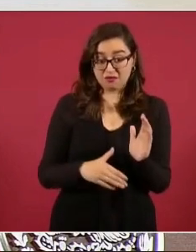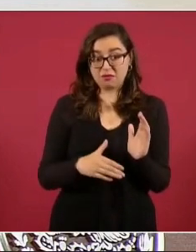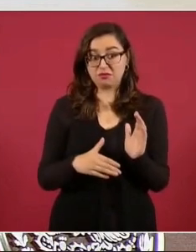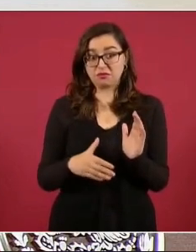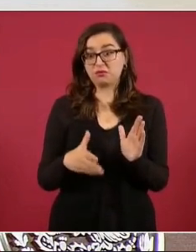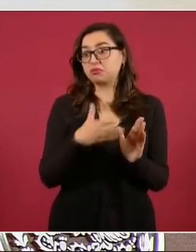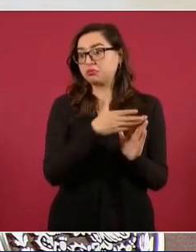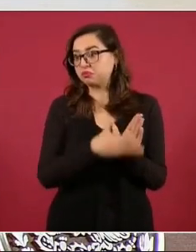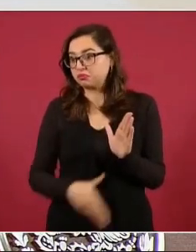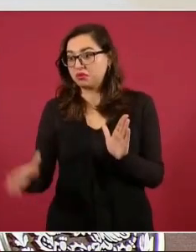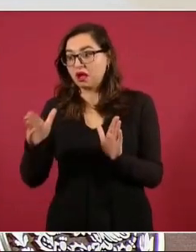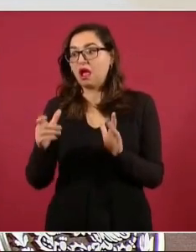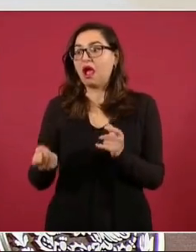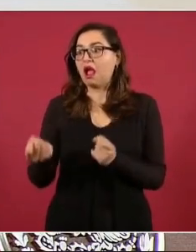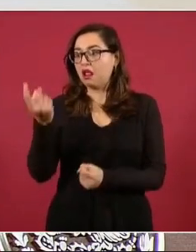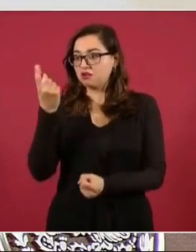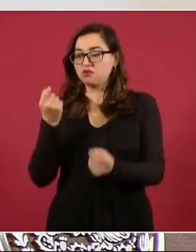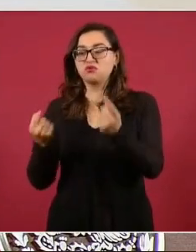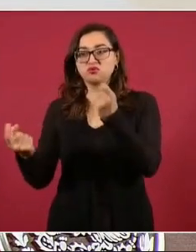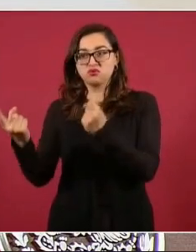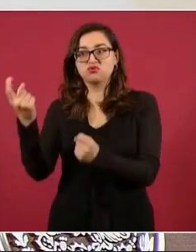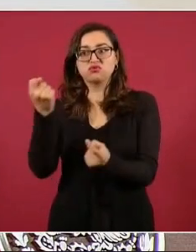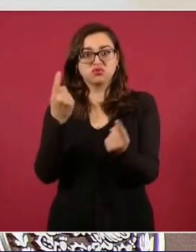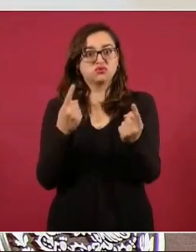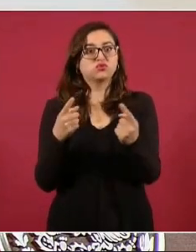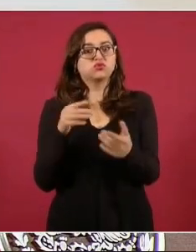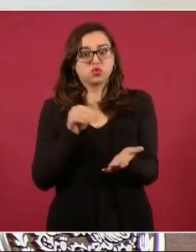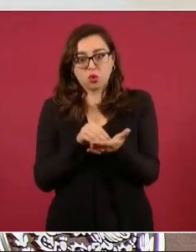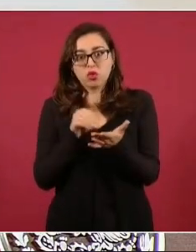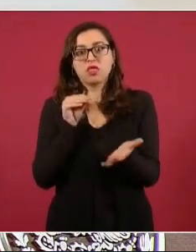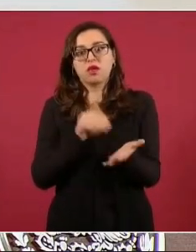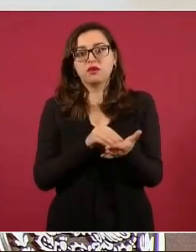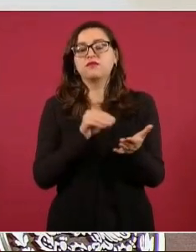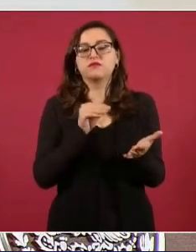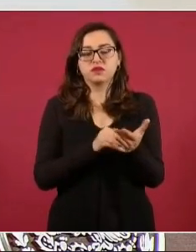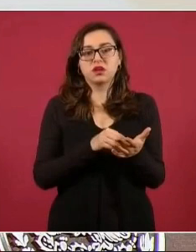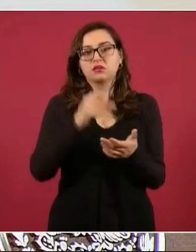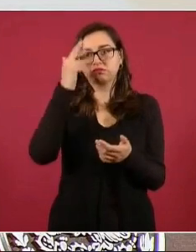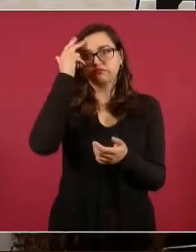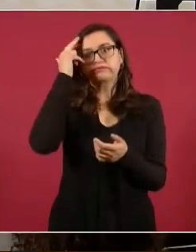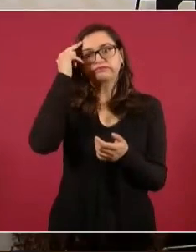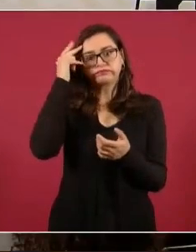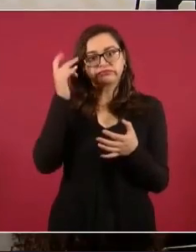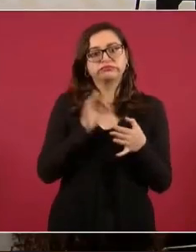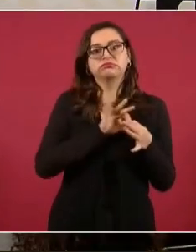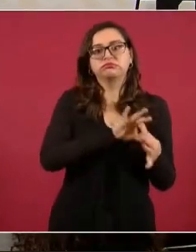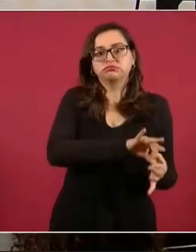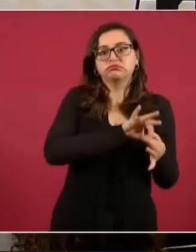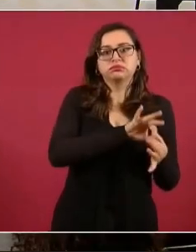se mantiene esa política en algunos casos.